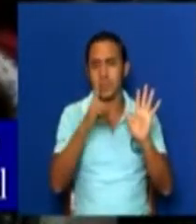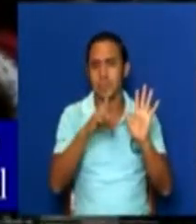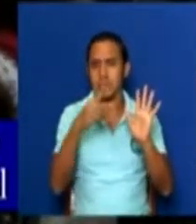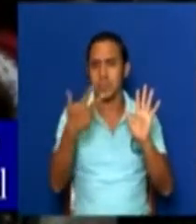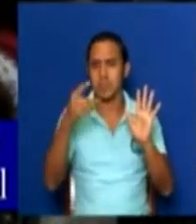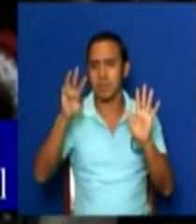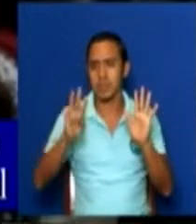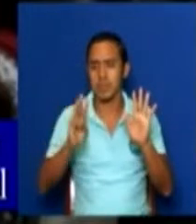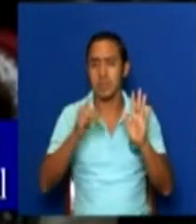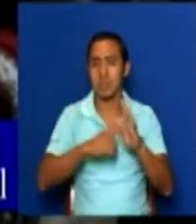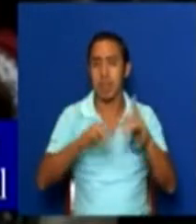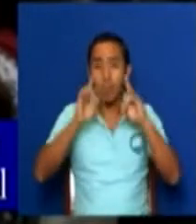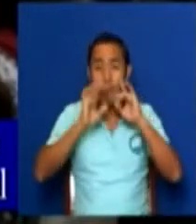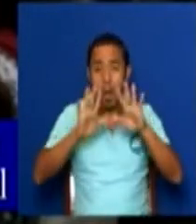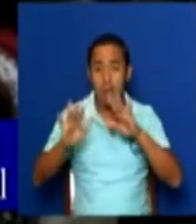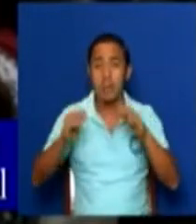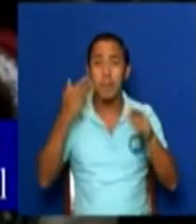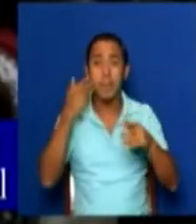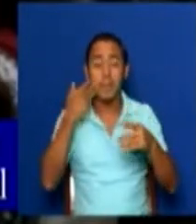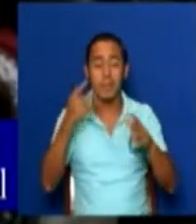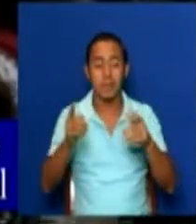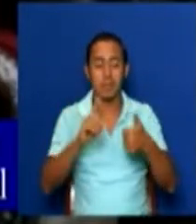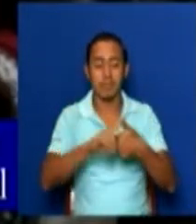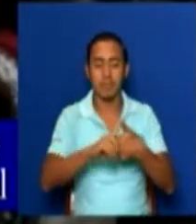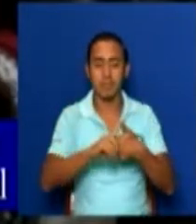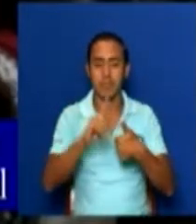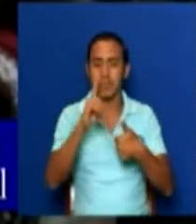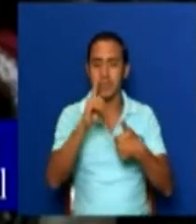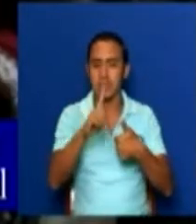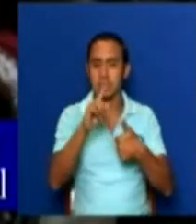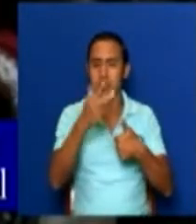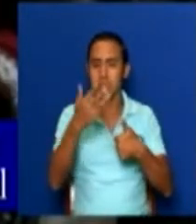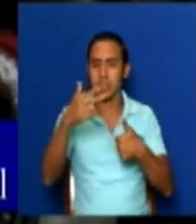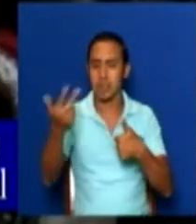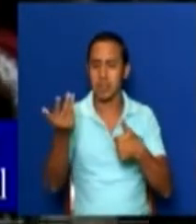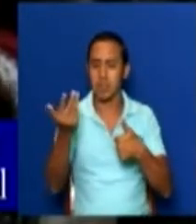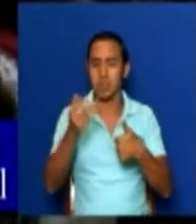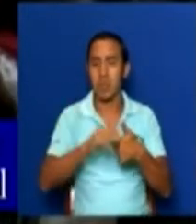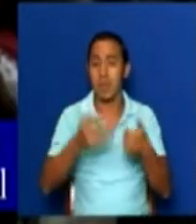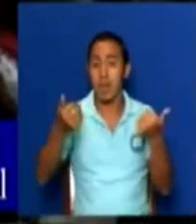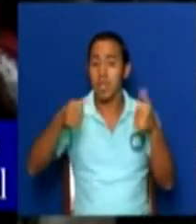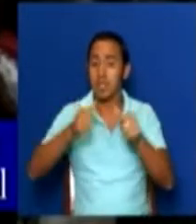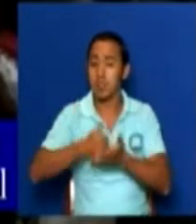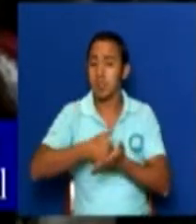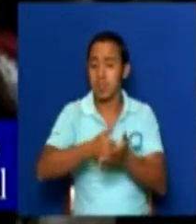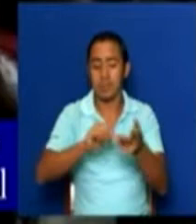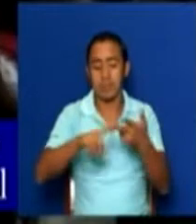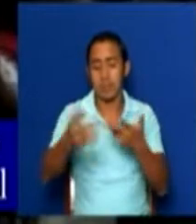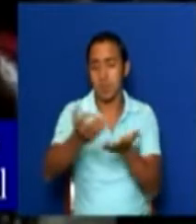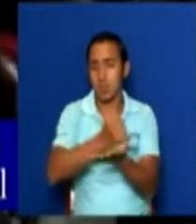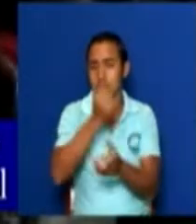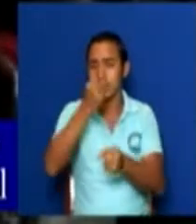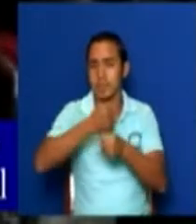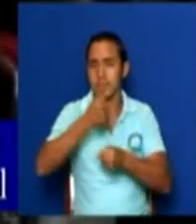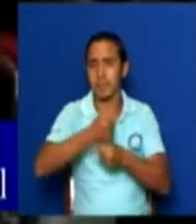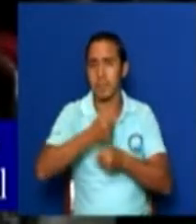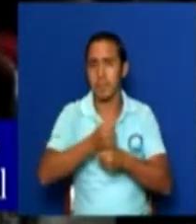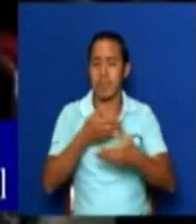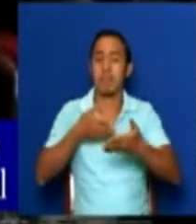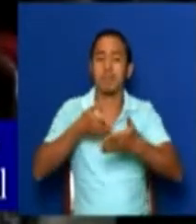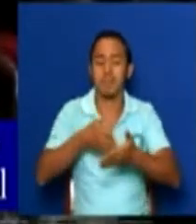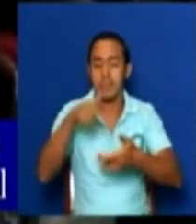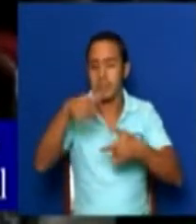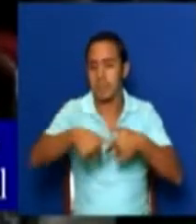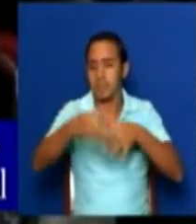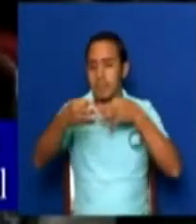183, protección a la maternidad, convenio 189, asistentes del hogar y código del trabajo. Aquí me voy a